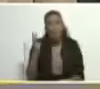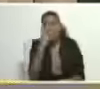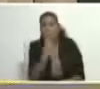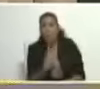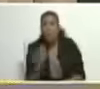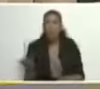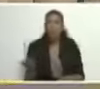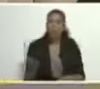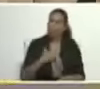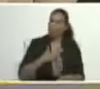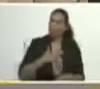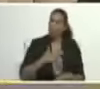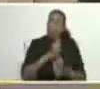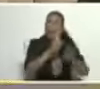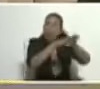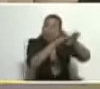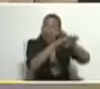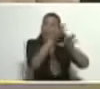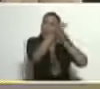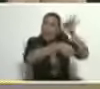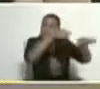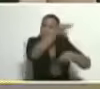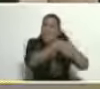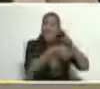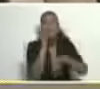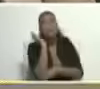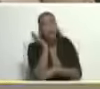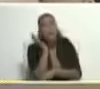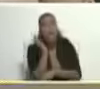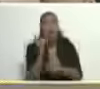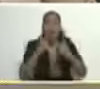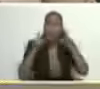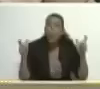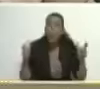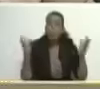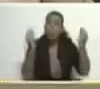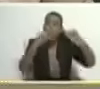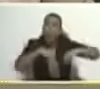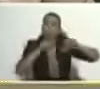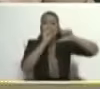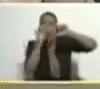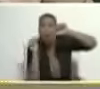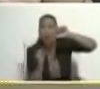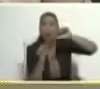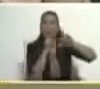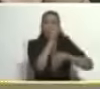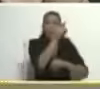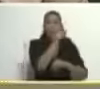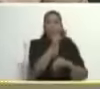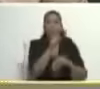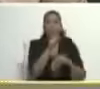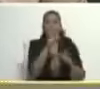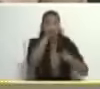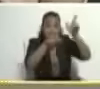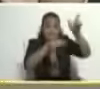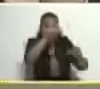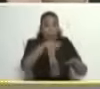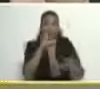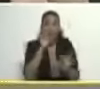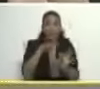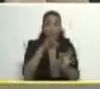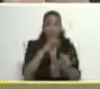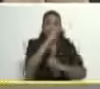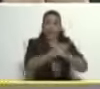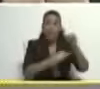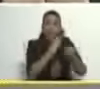Ahora, cuando uno habla con ellos en la Asamblea General, y cuando hablé con esta gente del Fondo Monetario y del